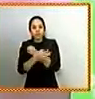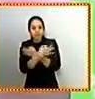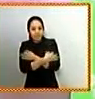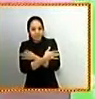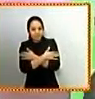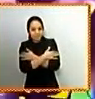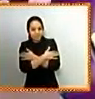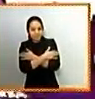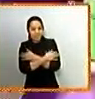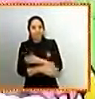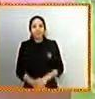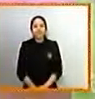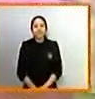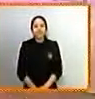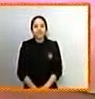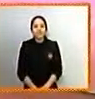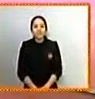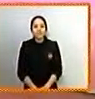¡Felicidades!